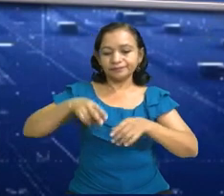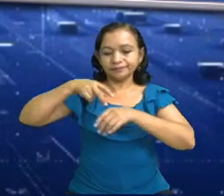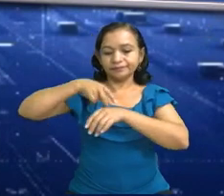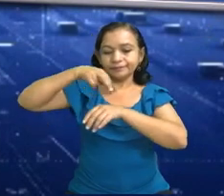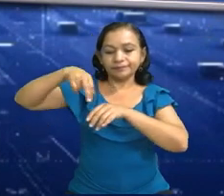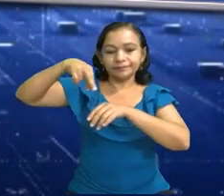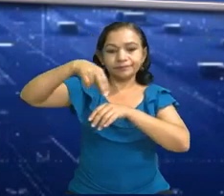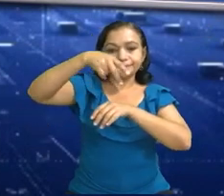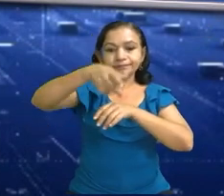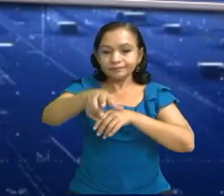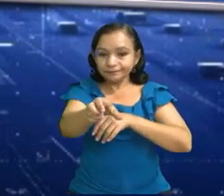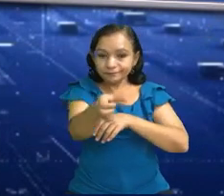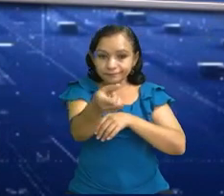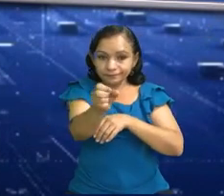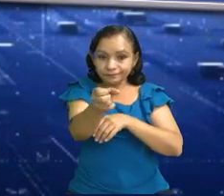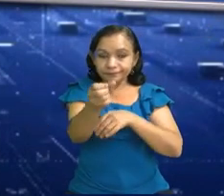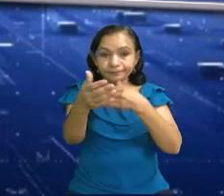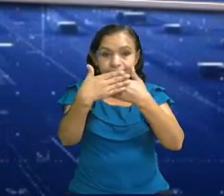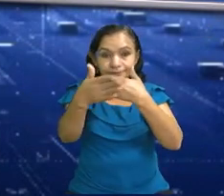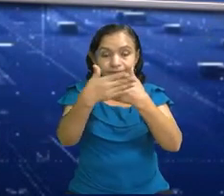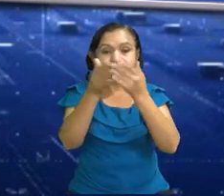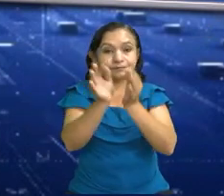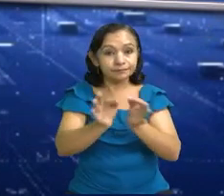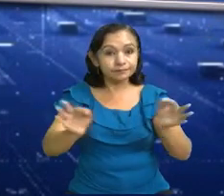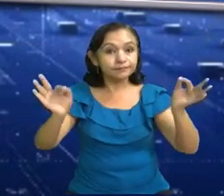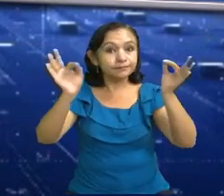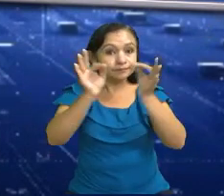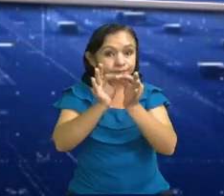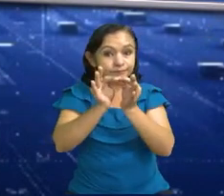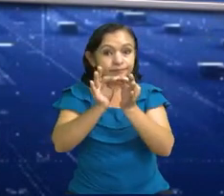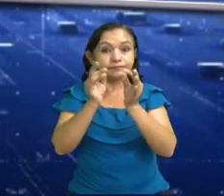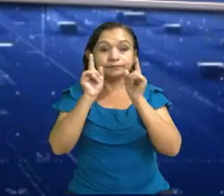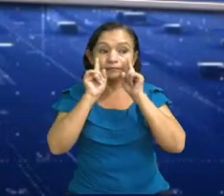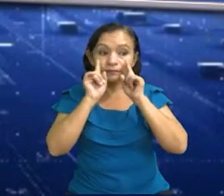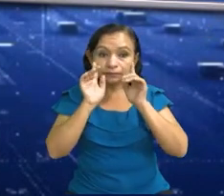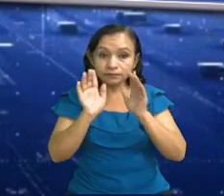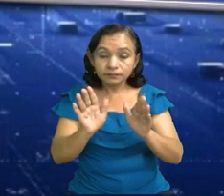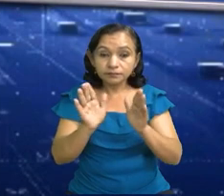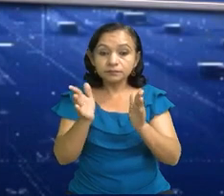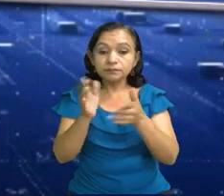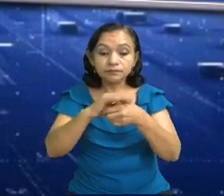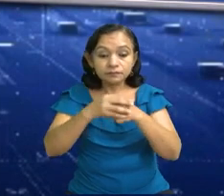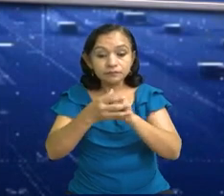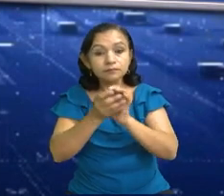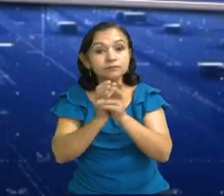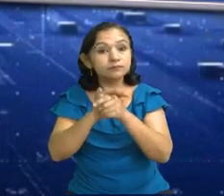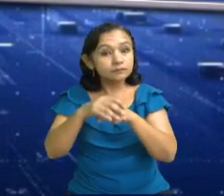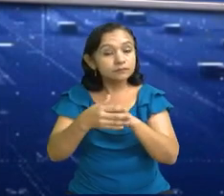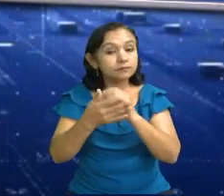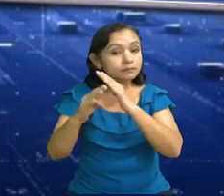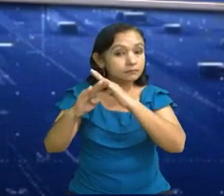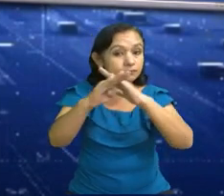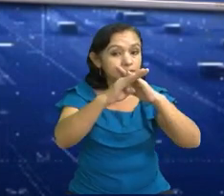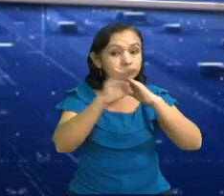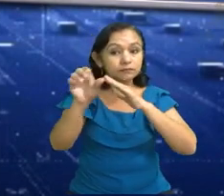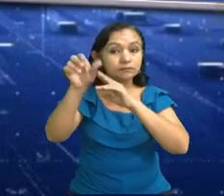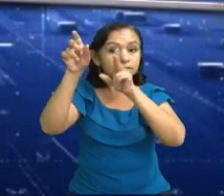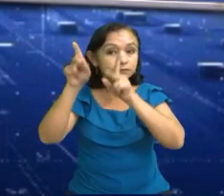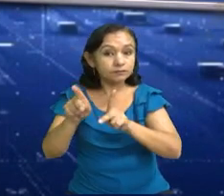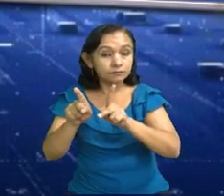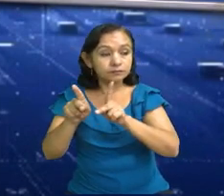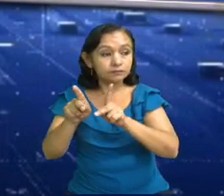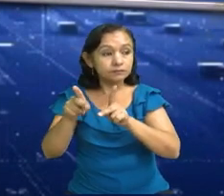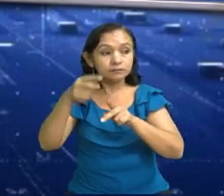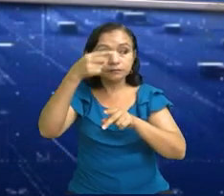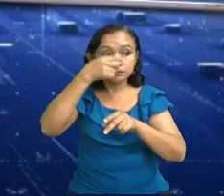pomos de las puertas. Es importante que esas cosas se tienen que asegurar con el lavado de manos, evitar para que cuando otra persona que